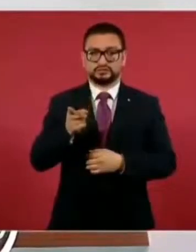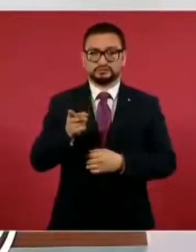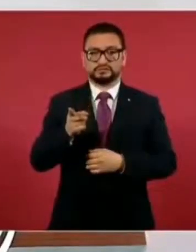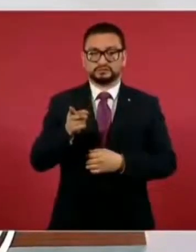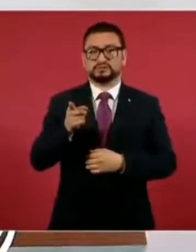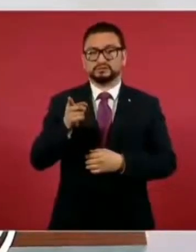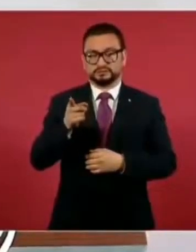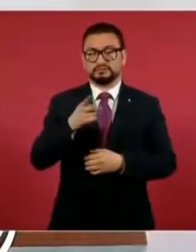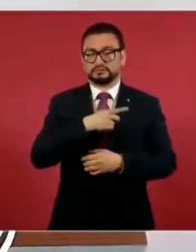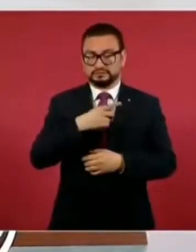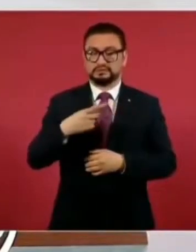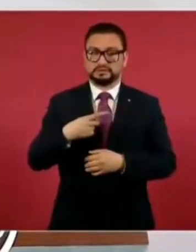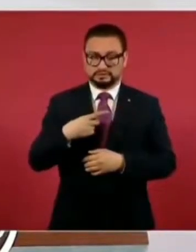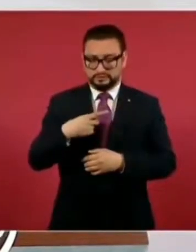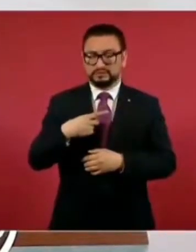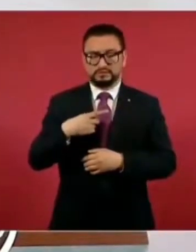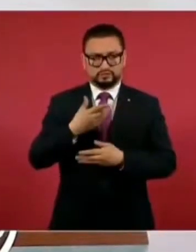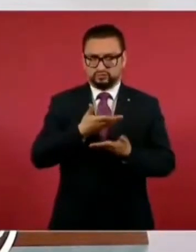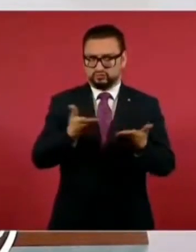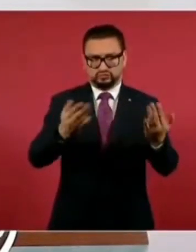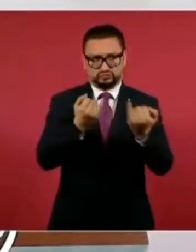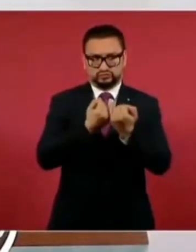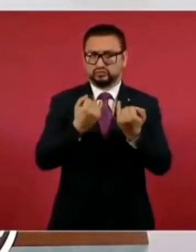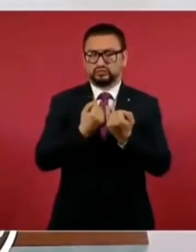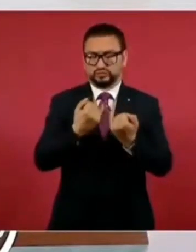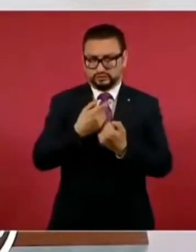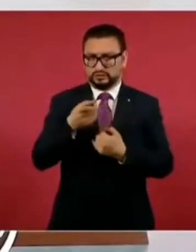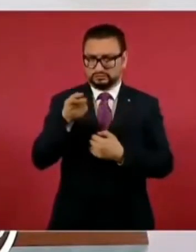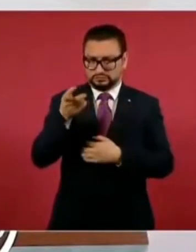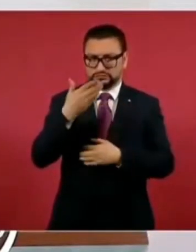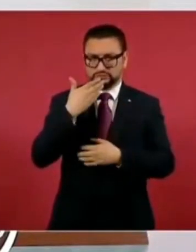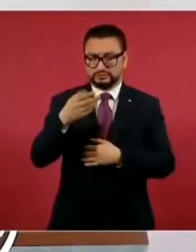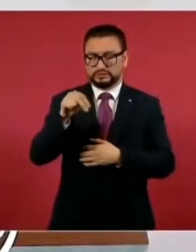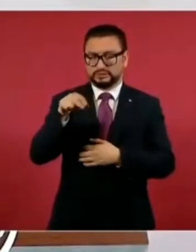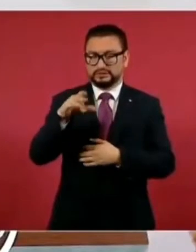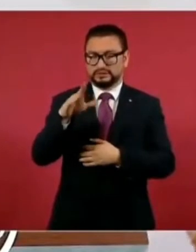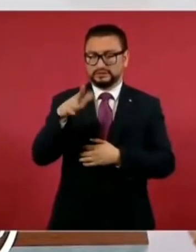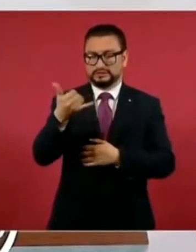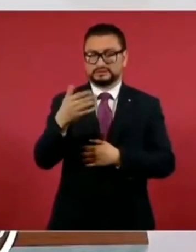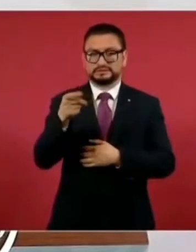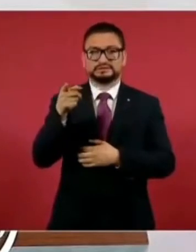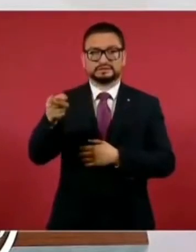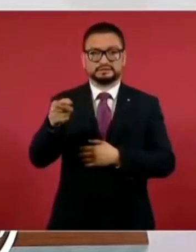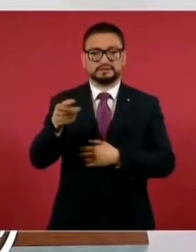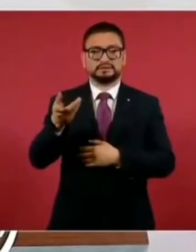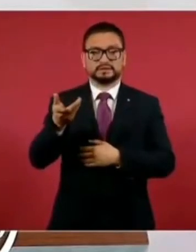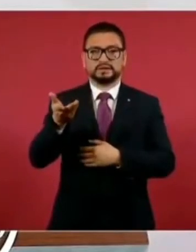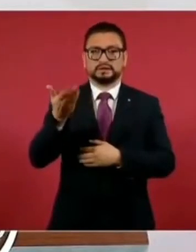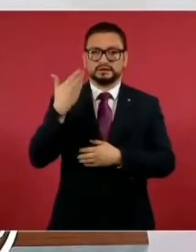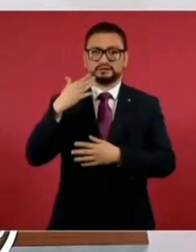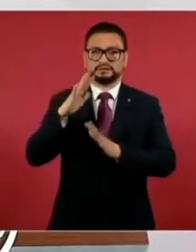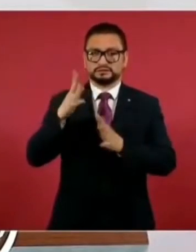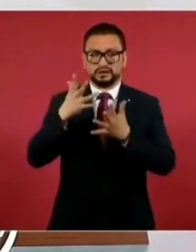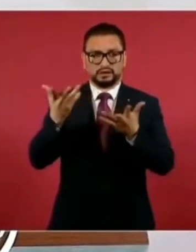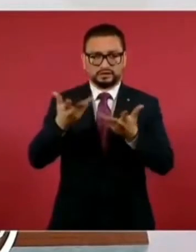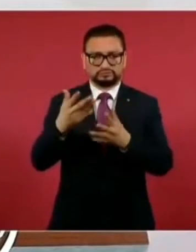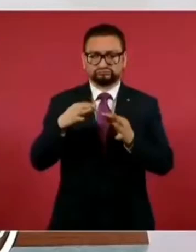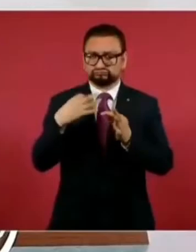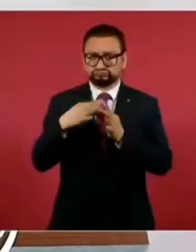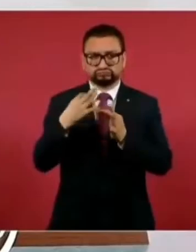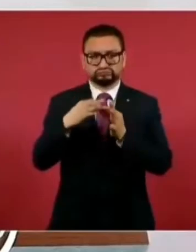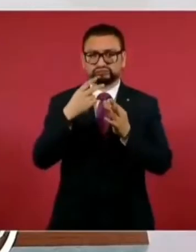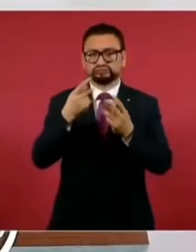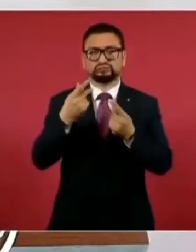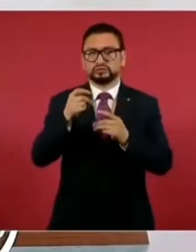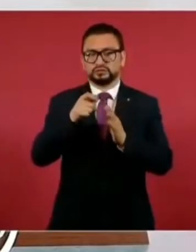lo merece, como todas y todos ustedes. Nancy ha tenido una actuación destacada en